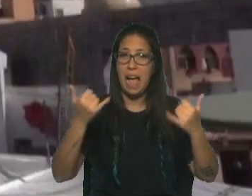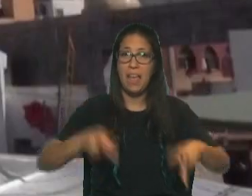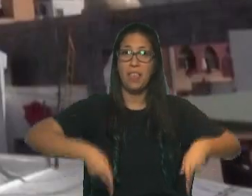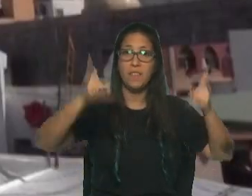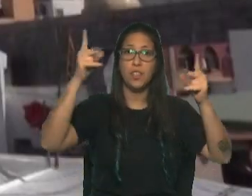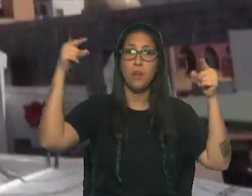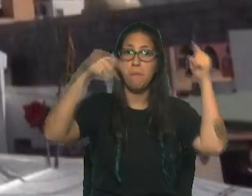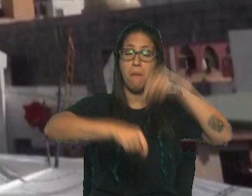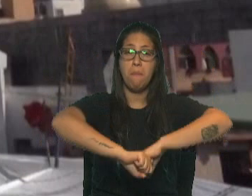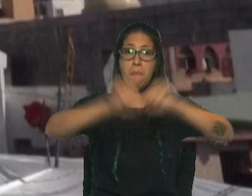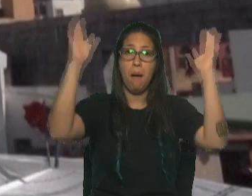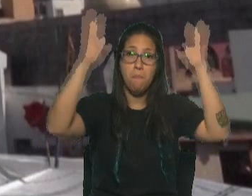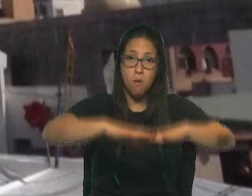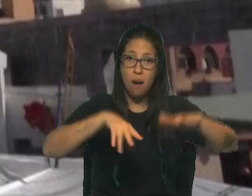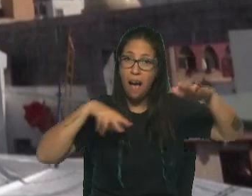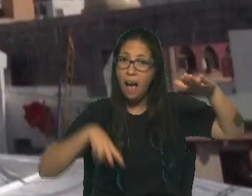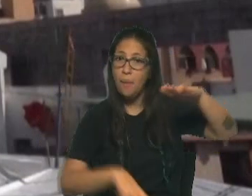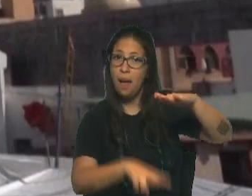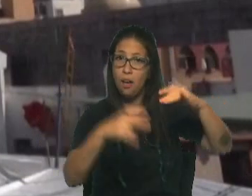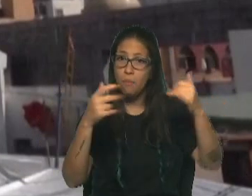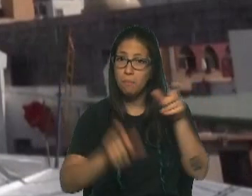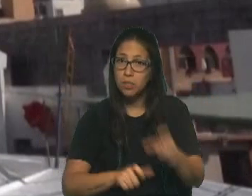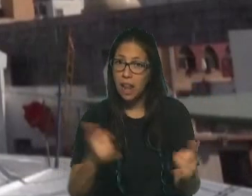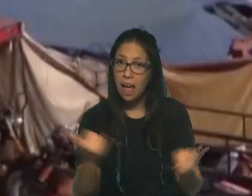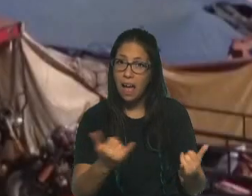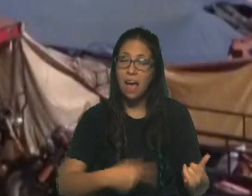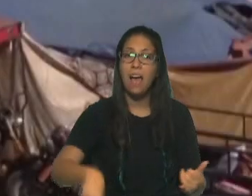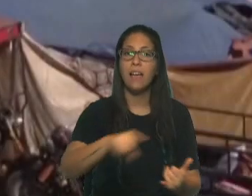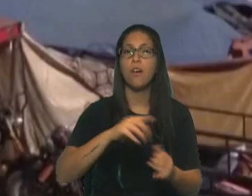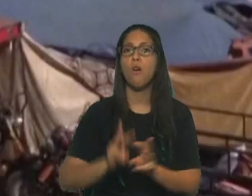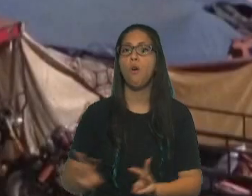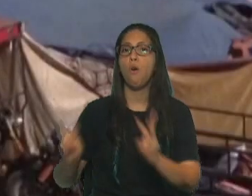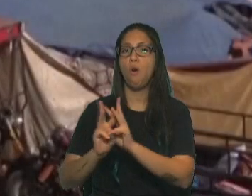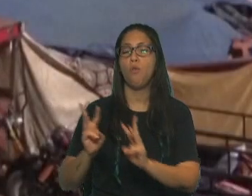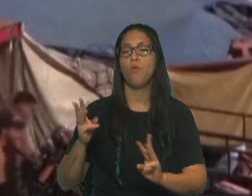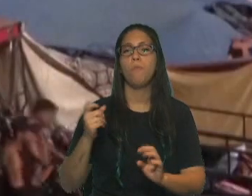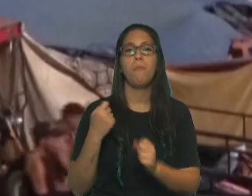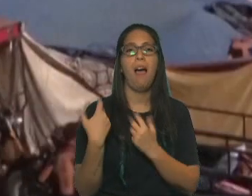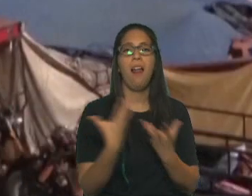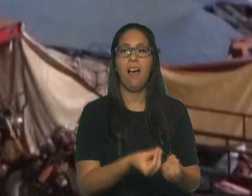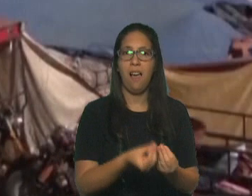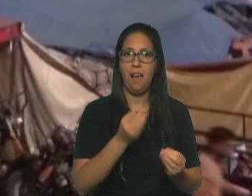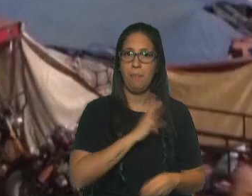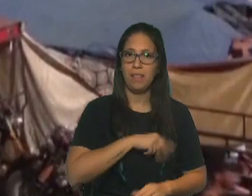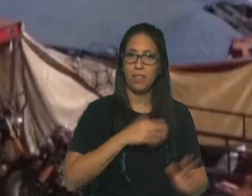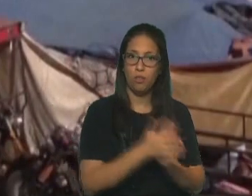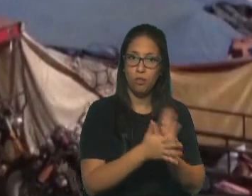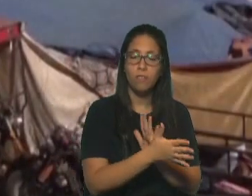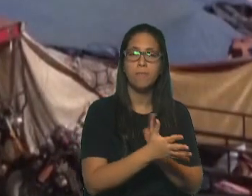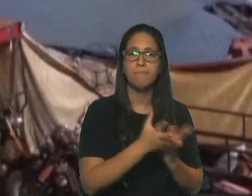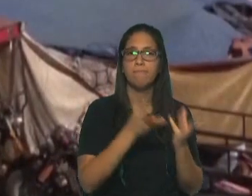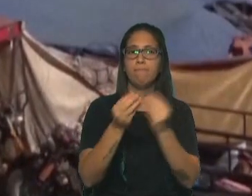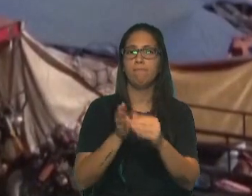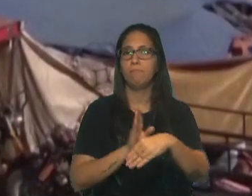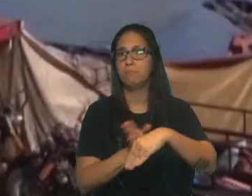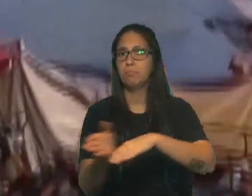que fueron atacados. La Agencia de la ONU para los Refugiados Palestinos informó que hoy se detuvo la entrada de ayuda humanitaria en